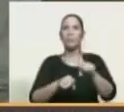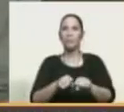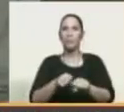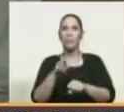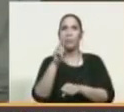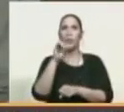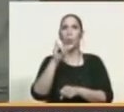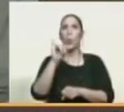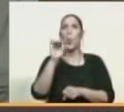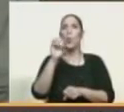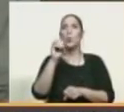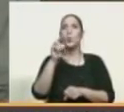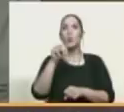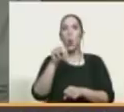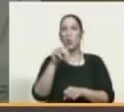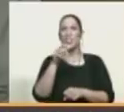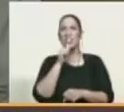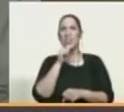¿Ah?